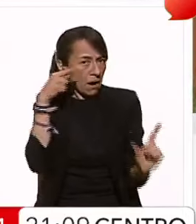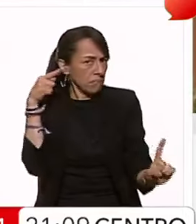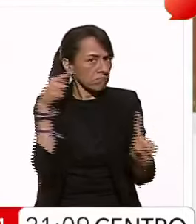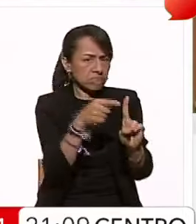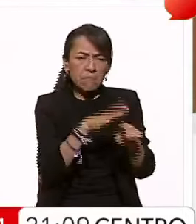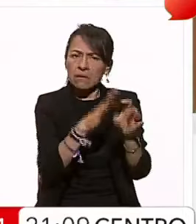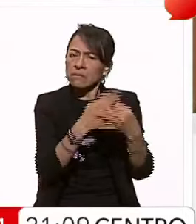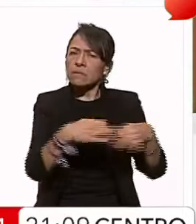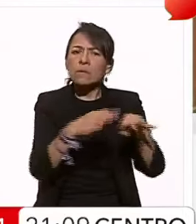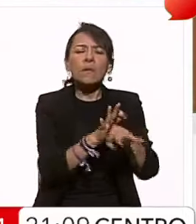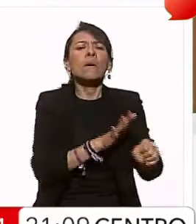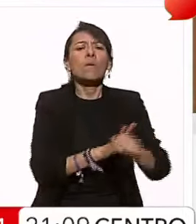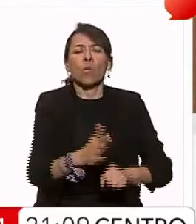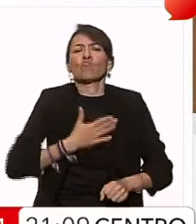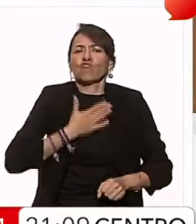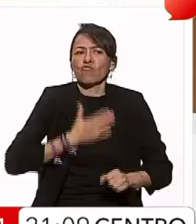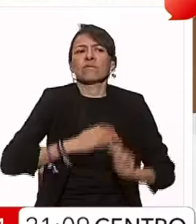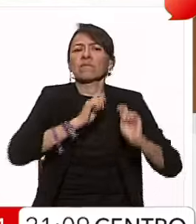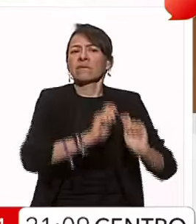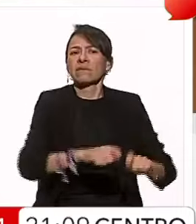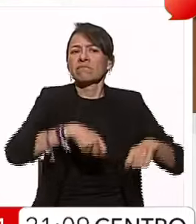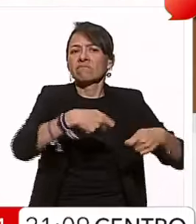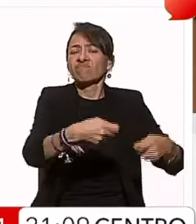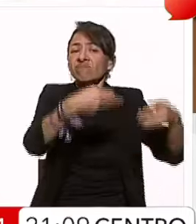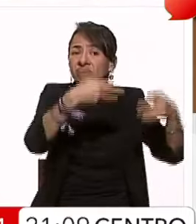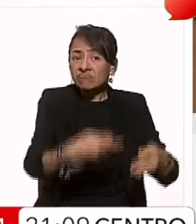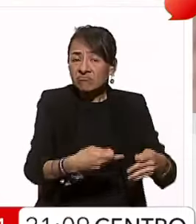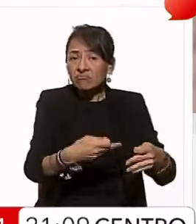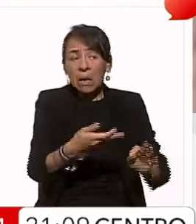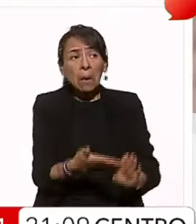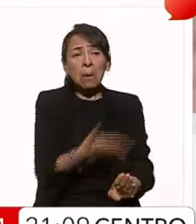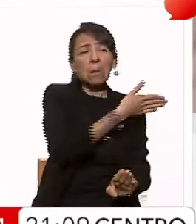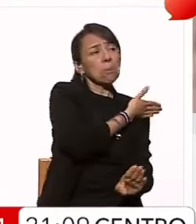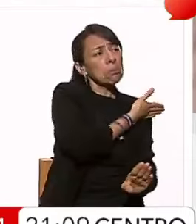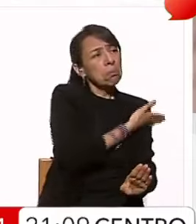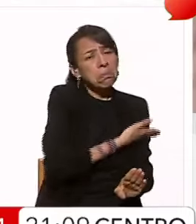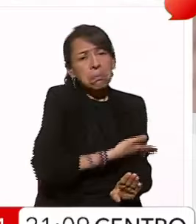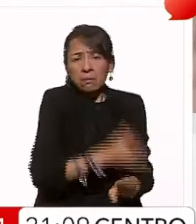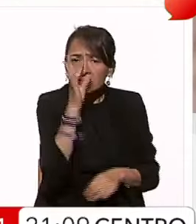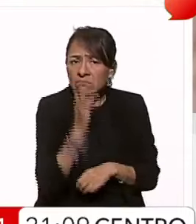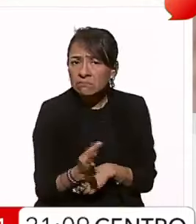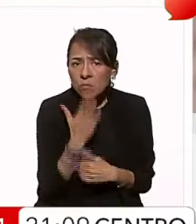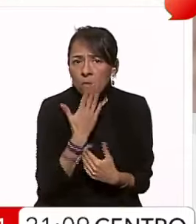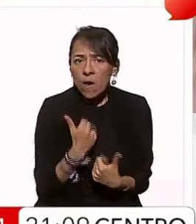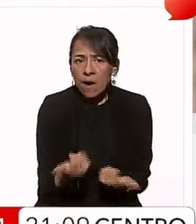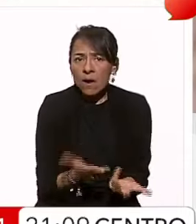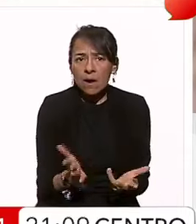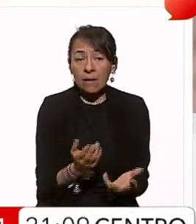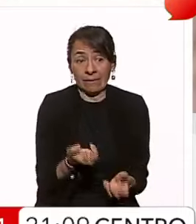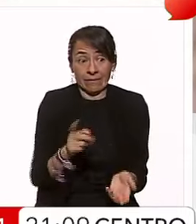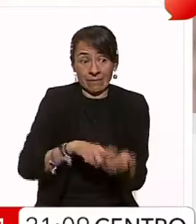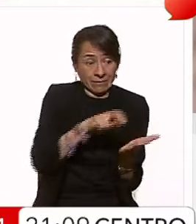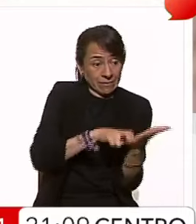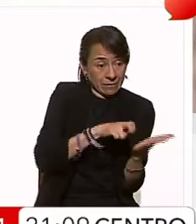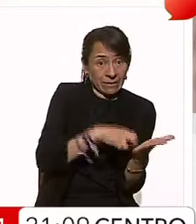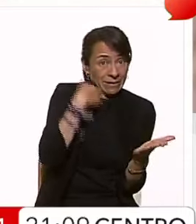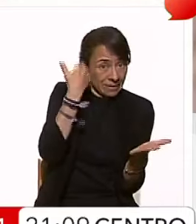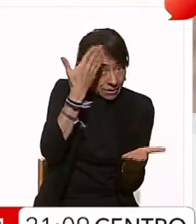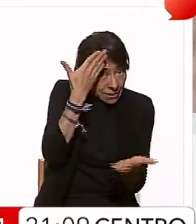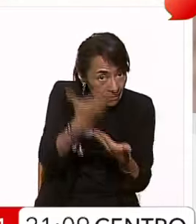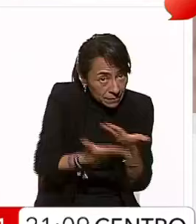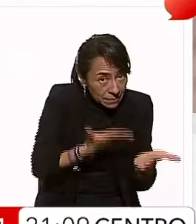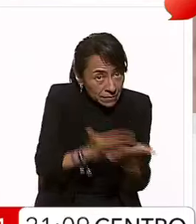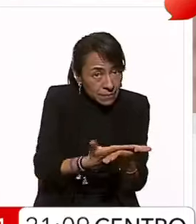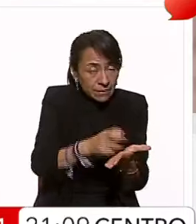justicia hasta hoy ADO en esa labor la reforma propuesta democratiza al poder